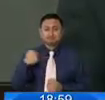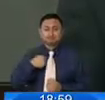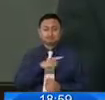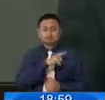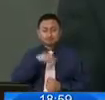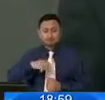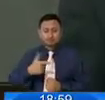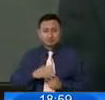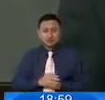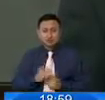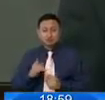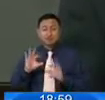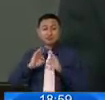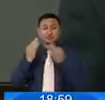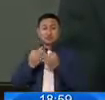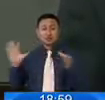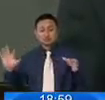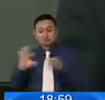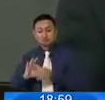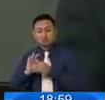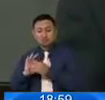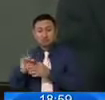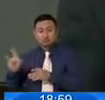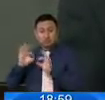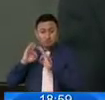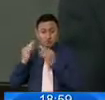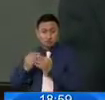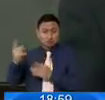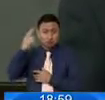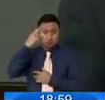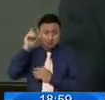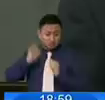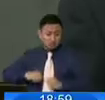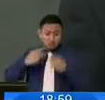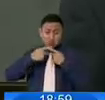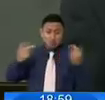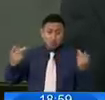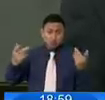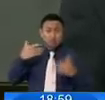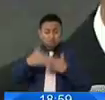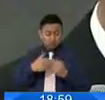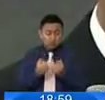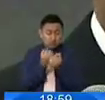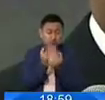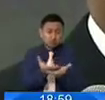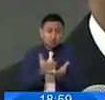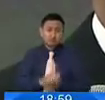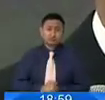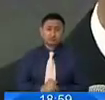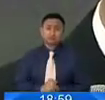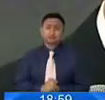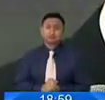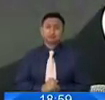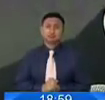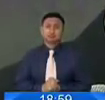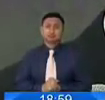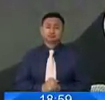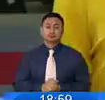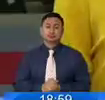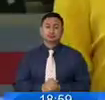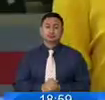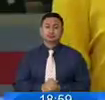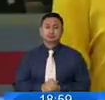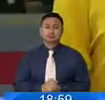eso estamos yendo muy de la mano de los familiares. Si es que los familiares creen que tenemos que hacer público todo, lo vamos a hacer. En Quito informó Adriana